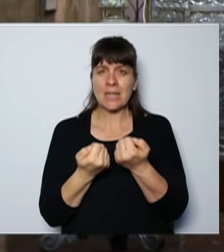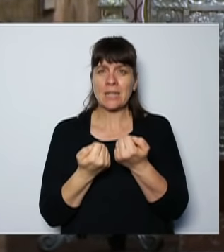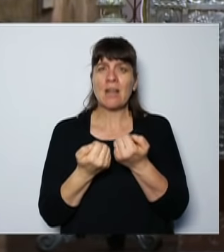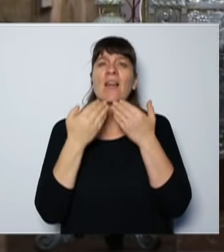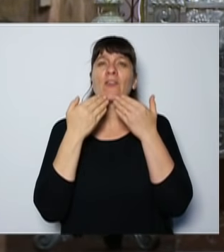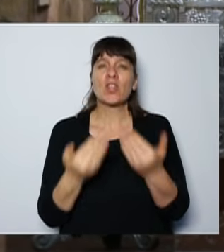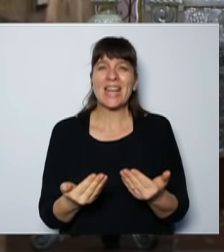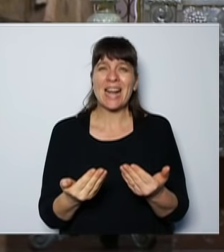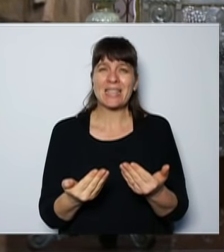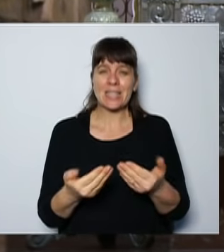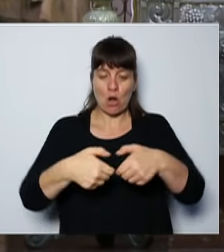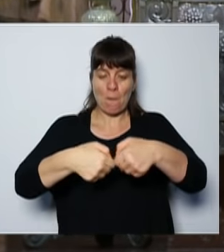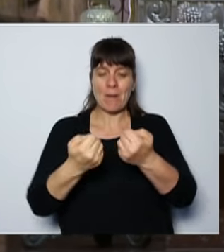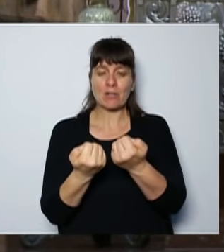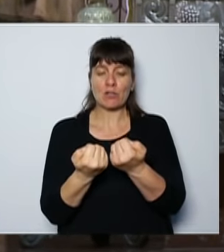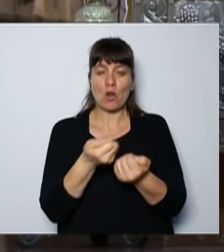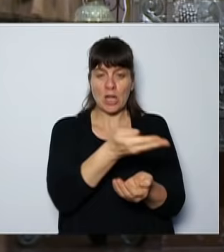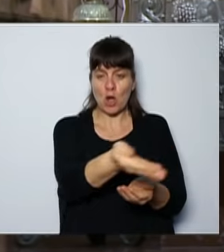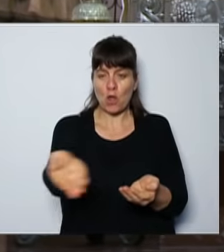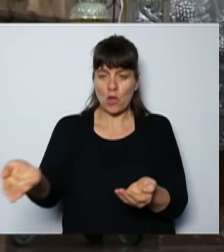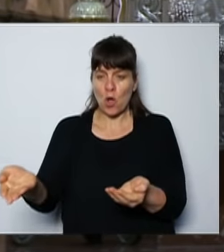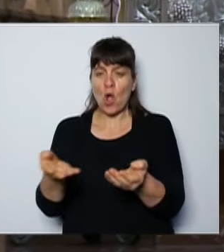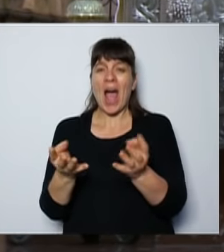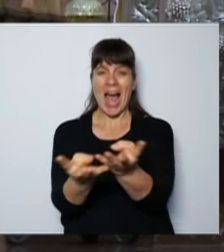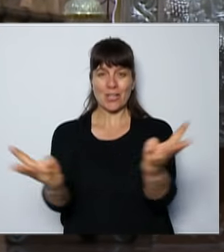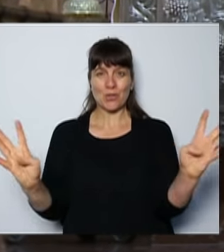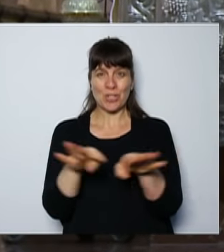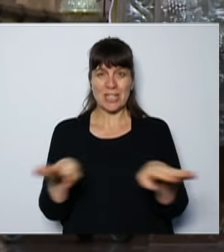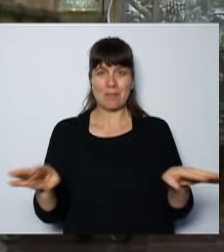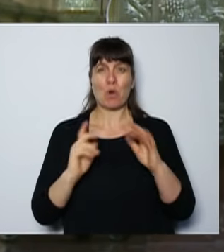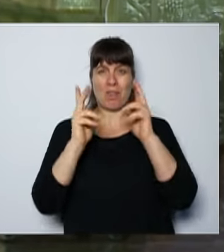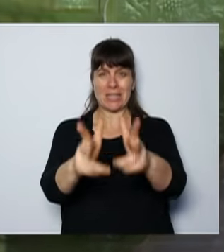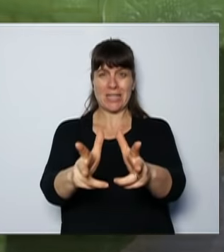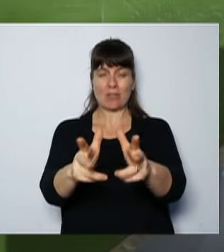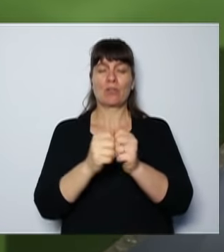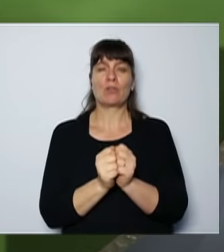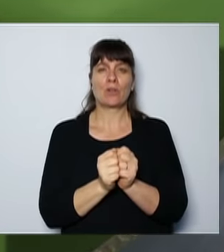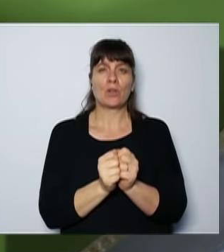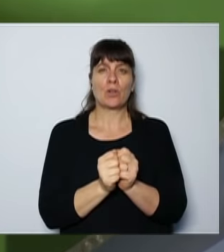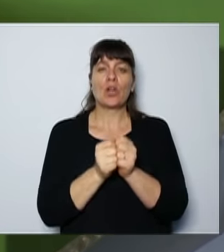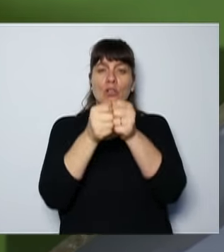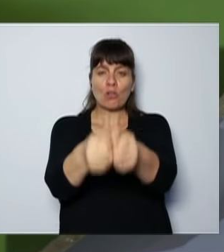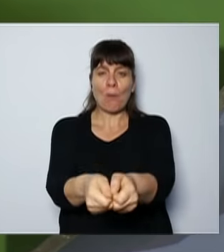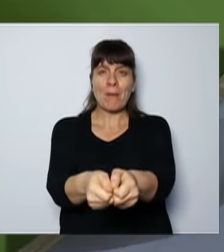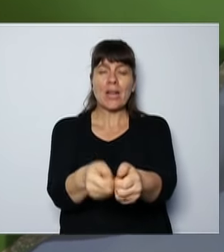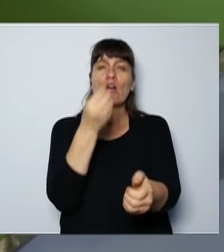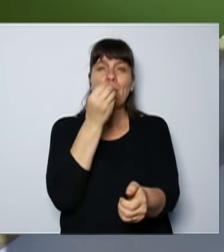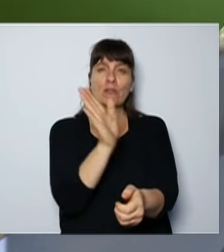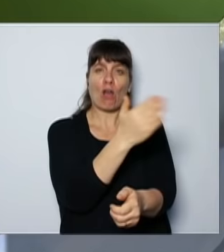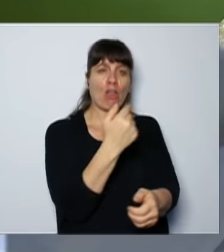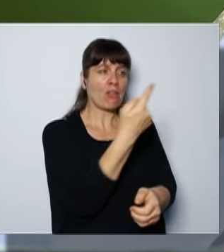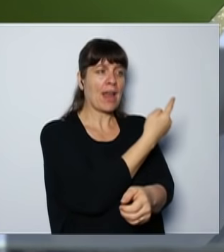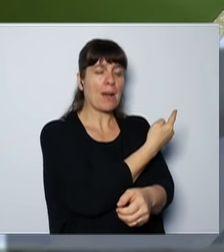pan, dándote gracias, lo partió y lo dio a sus discípulos diciendo: tomen y